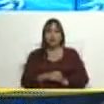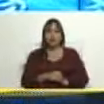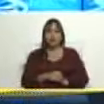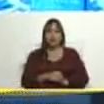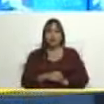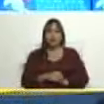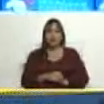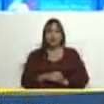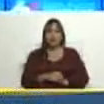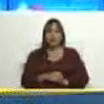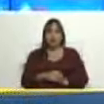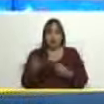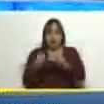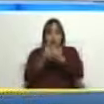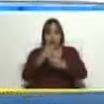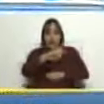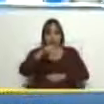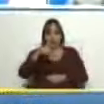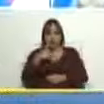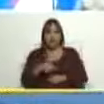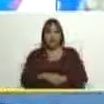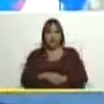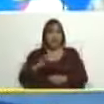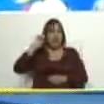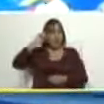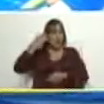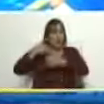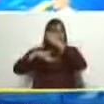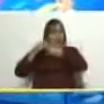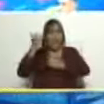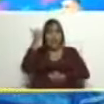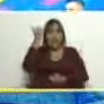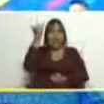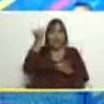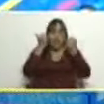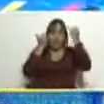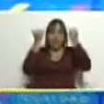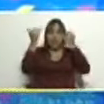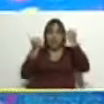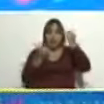que está con nosotros en el recuerdo, en la idea